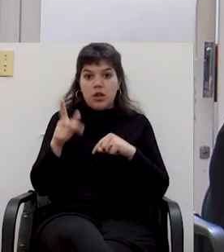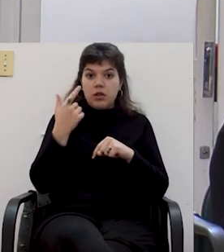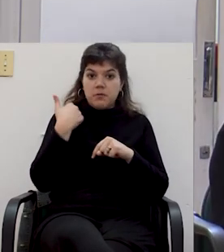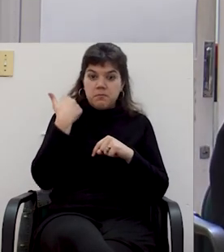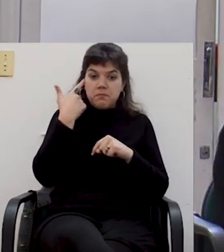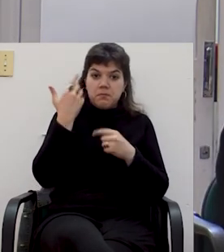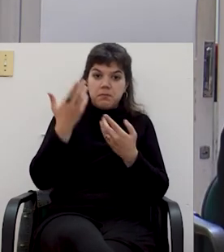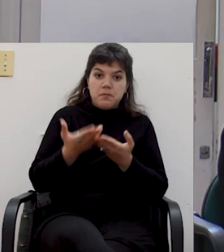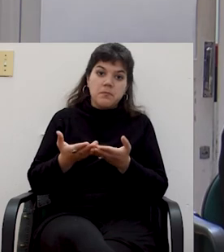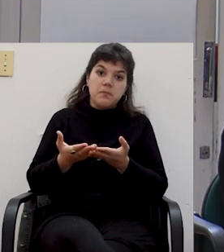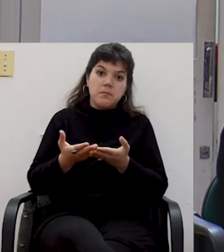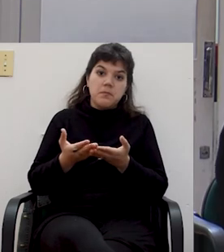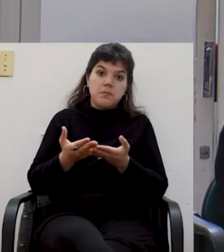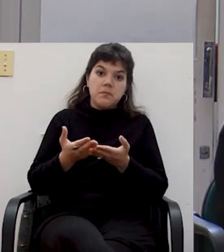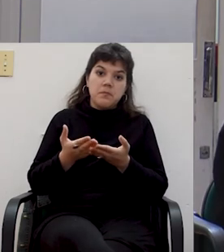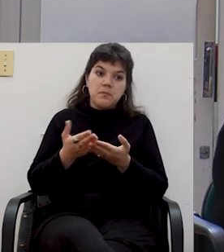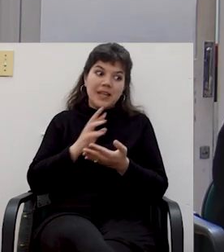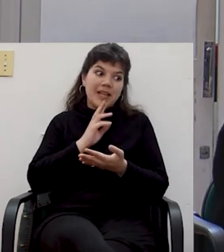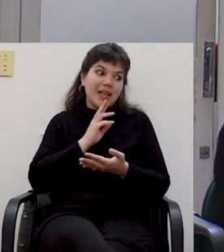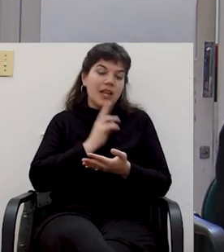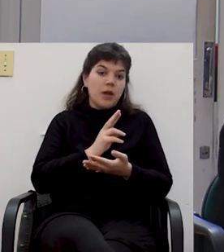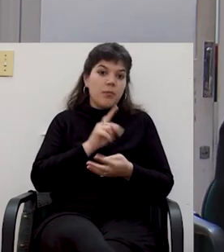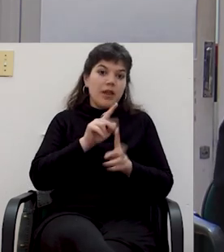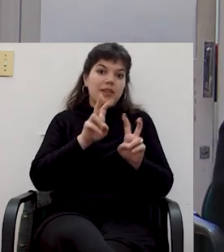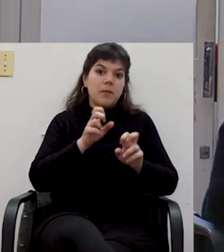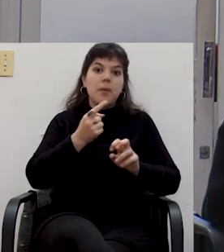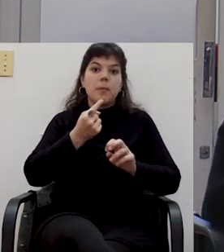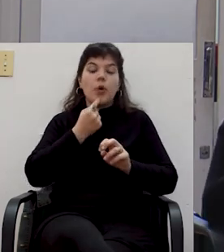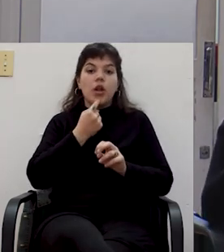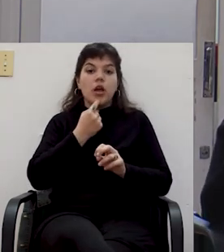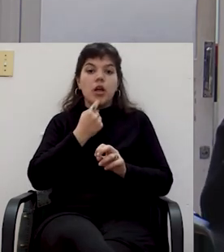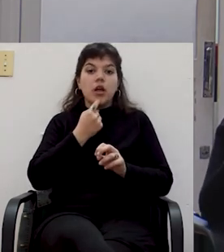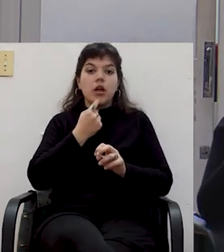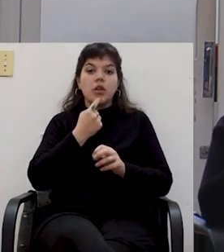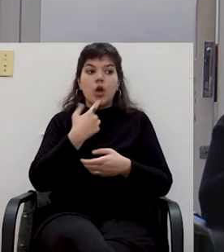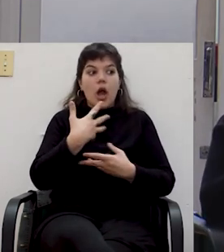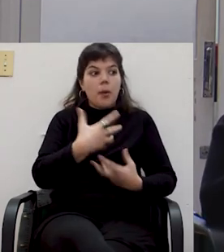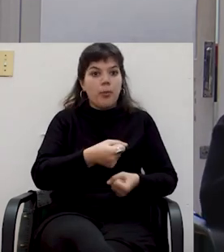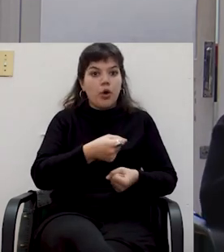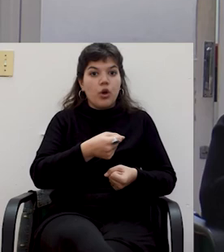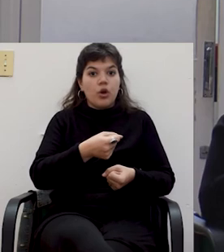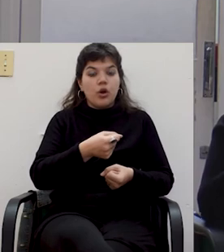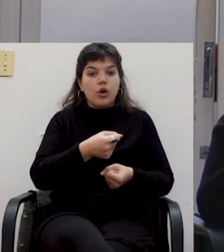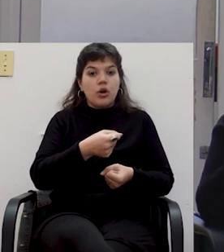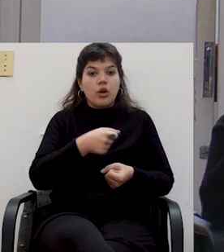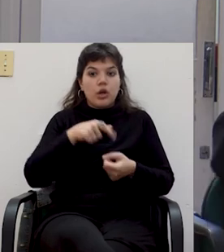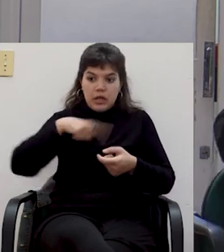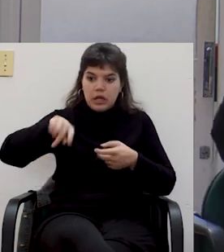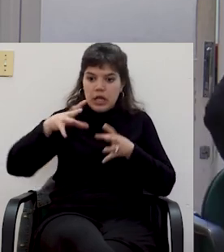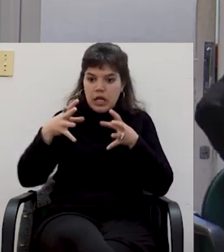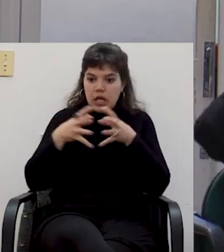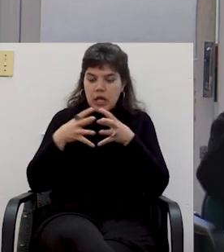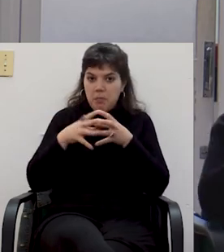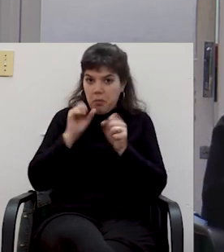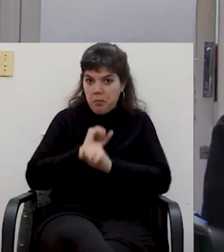ahí la respuesta de la política, de los aportes que este equipo